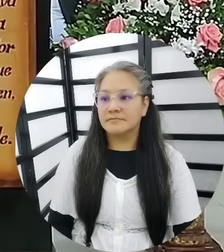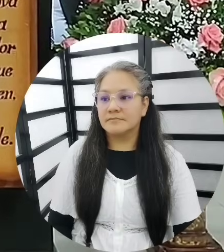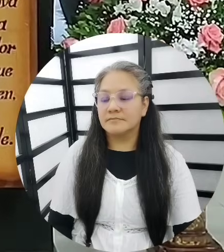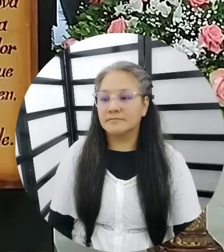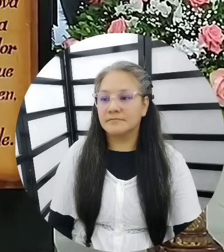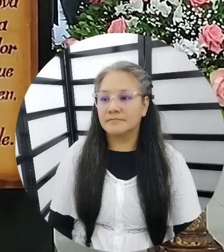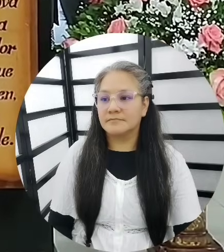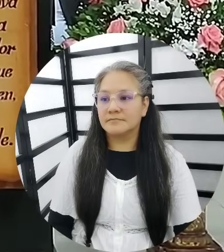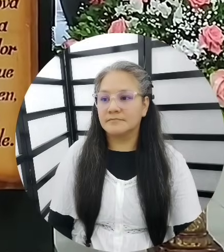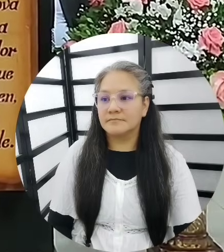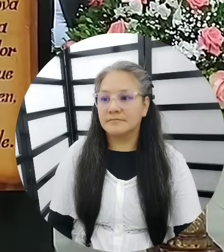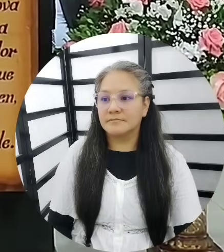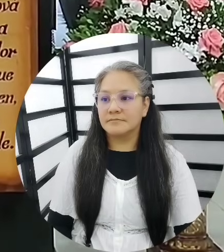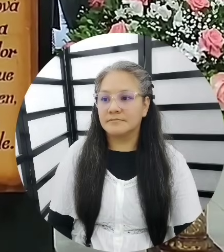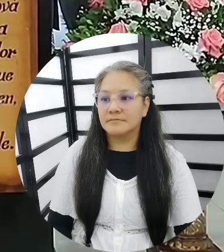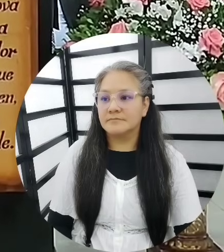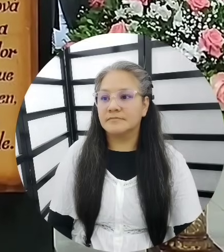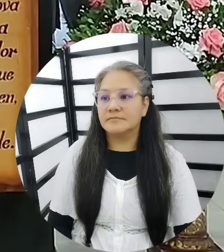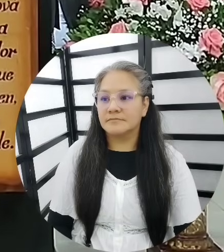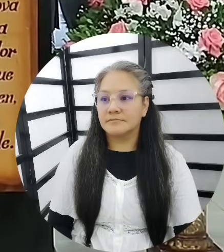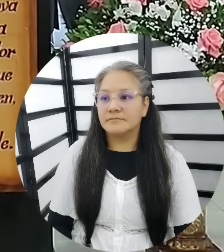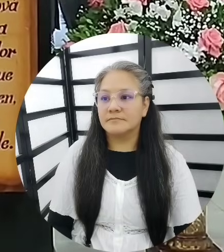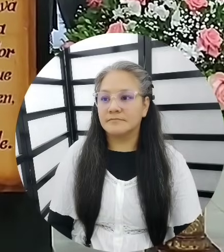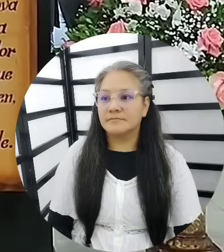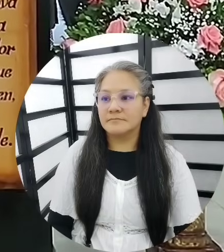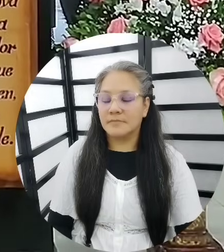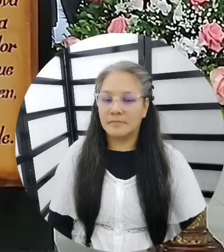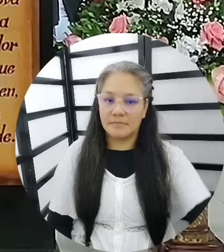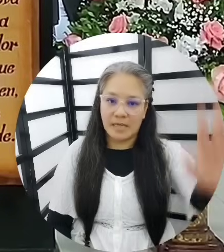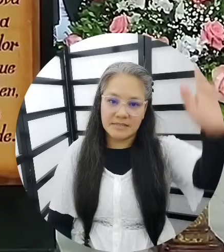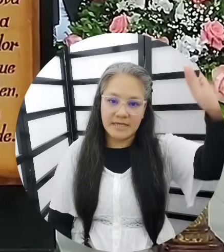es que somos, lo somos todos, no, nosotros, toda la Junta, tenemos un presidente.